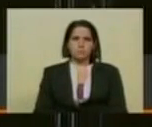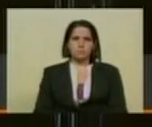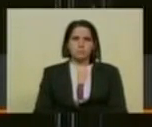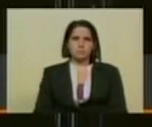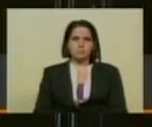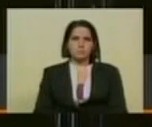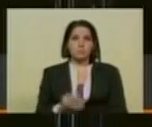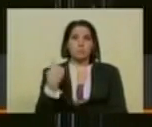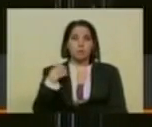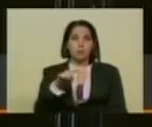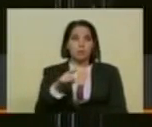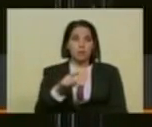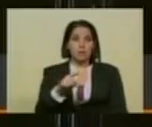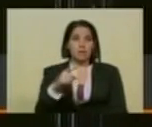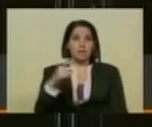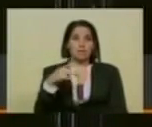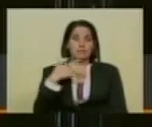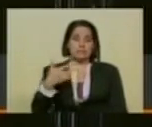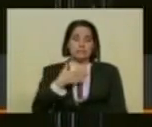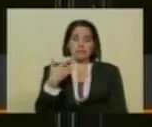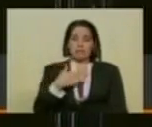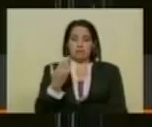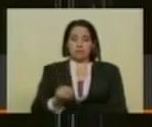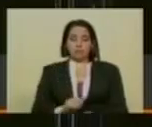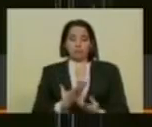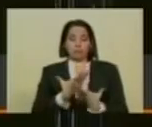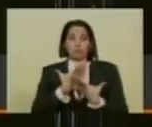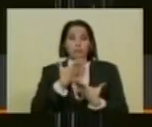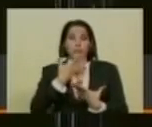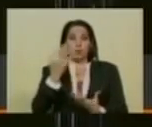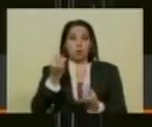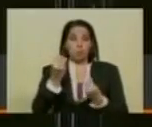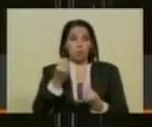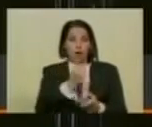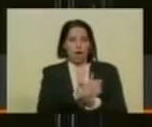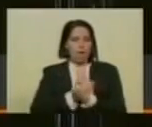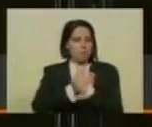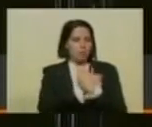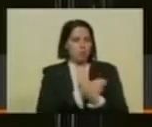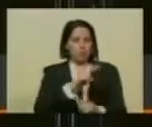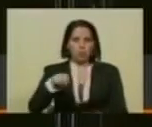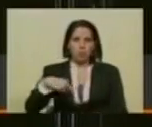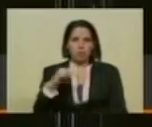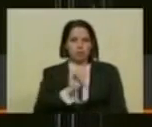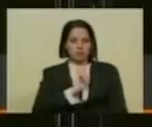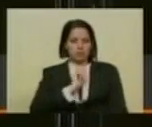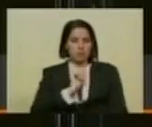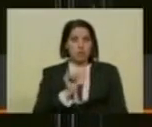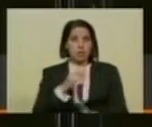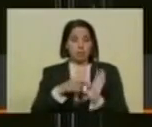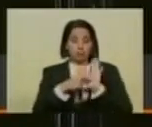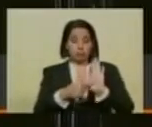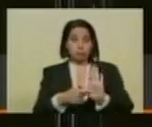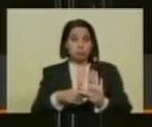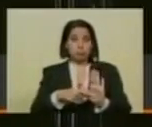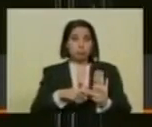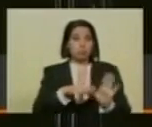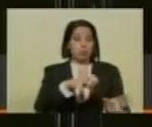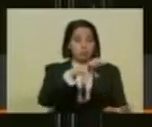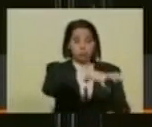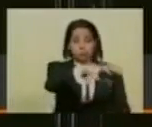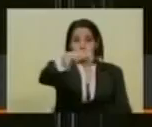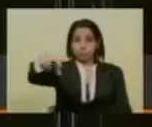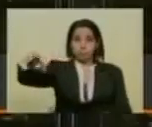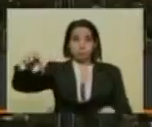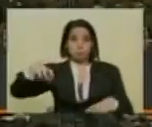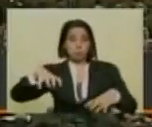Lo tenía, un sentido nacionalista, venezolanista, un amor por lo nuestro. Y lo dejó plasmado en obras que dejó